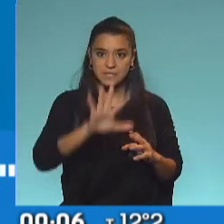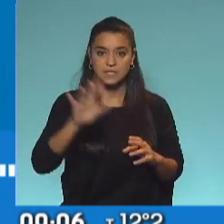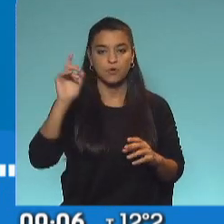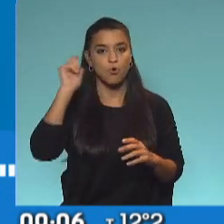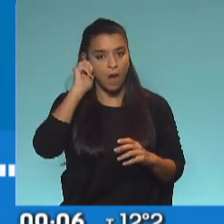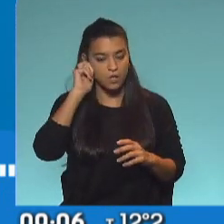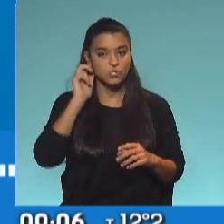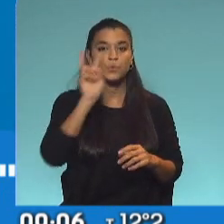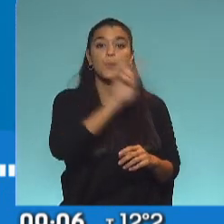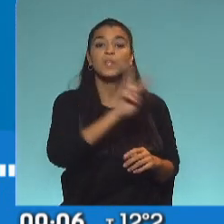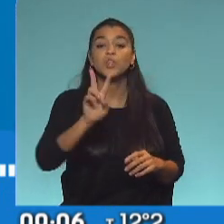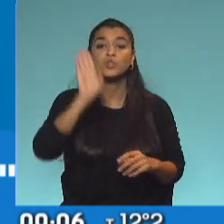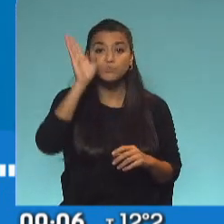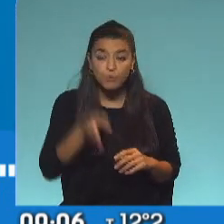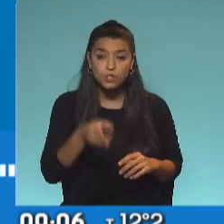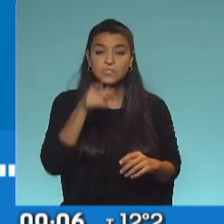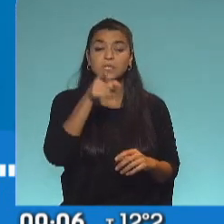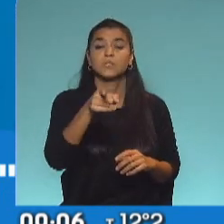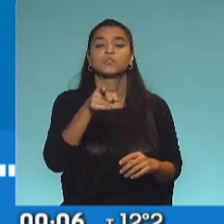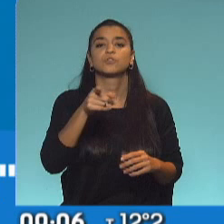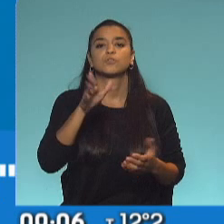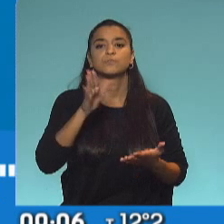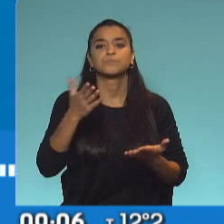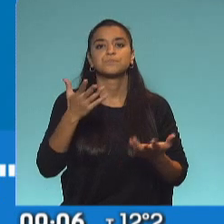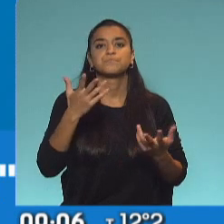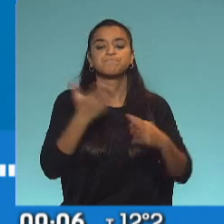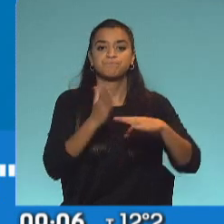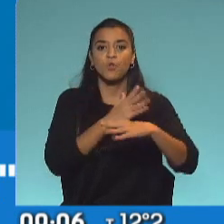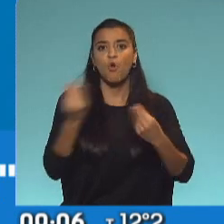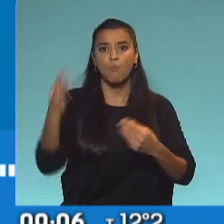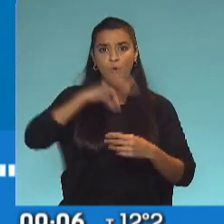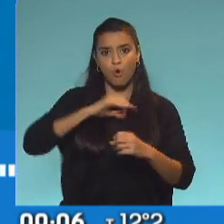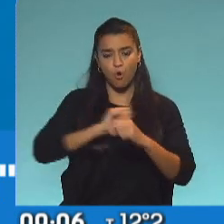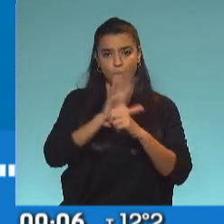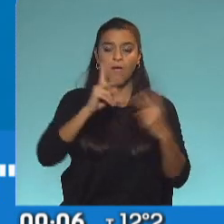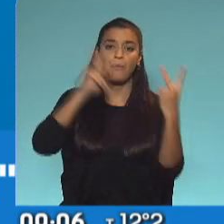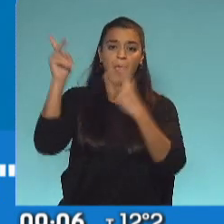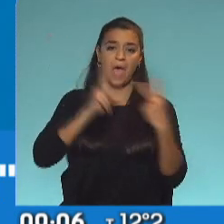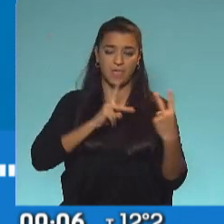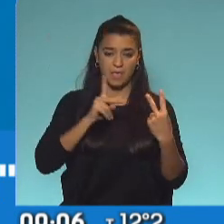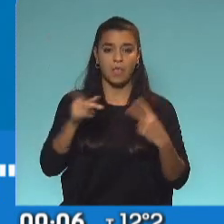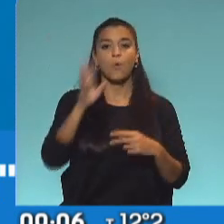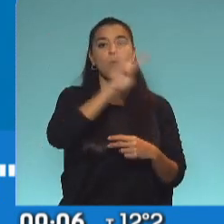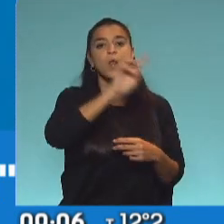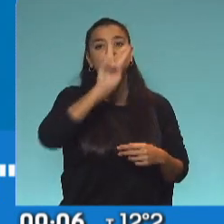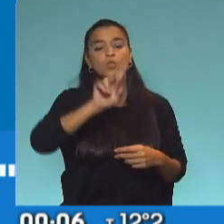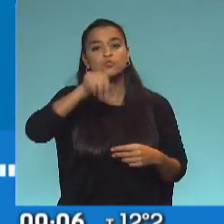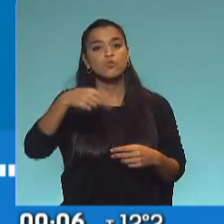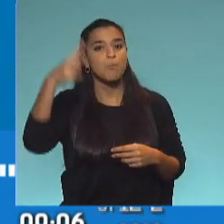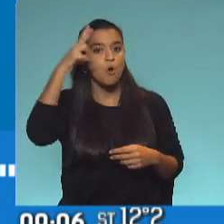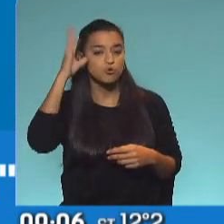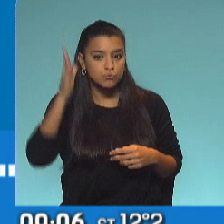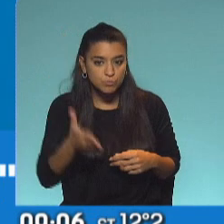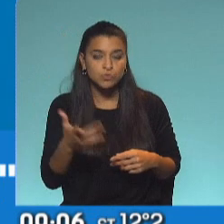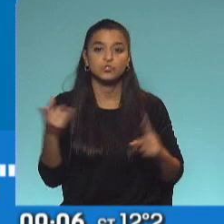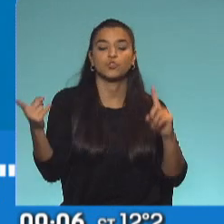el 22% de los casos con respecto a su origen se relaciona con un viaje al exterior el 42 8% por